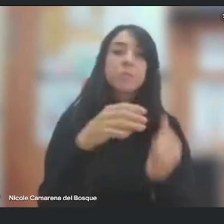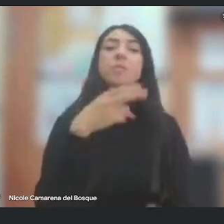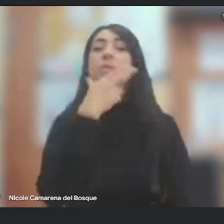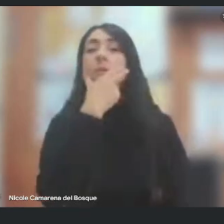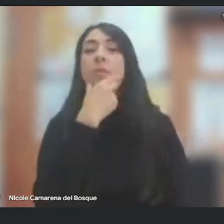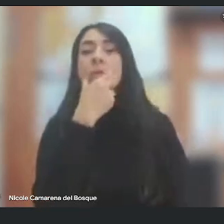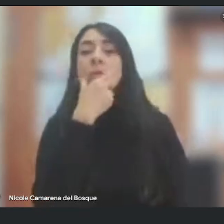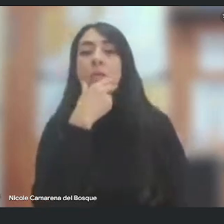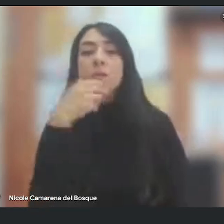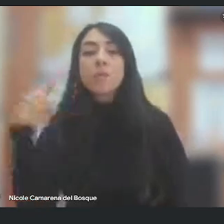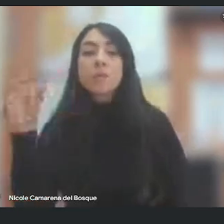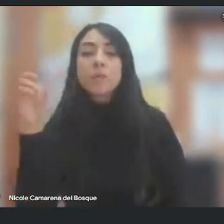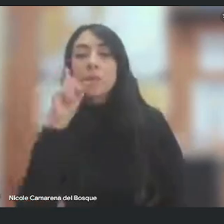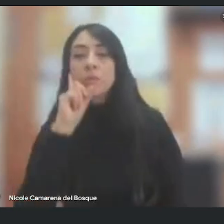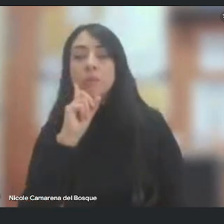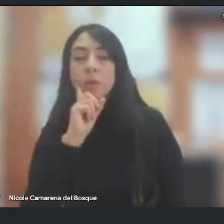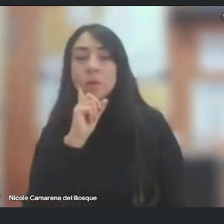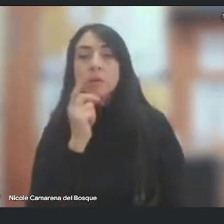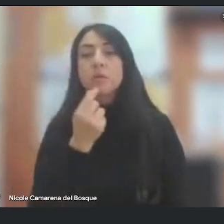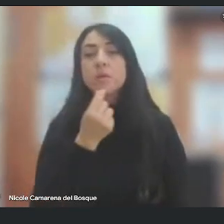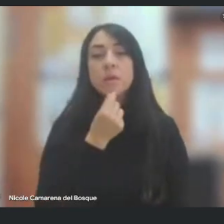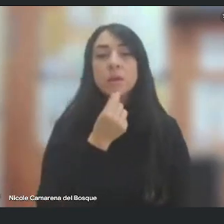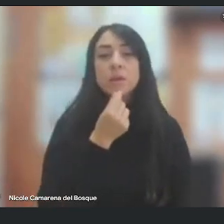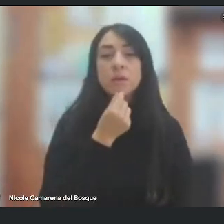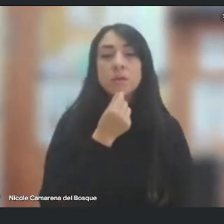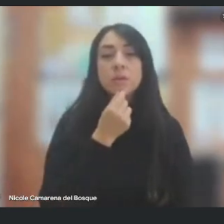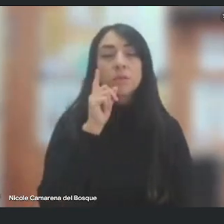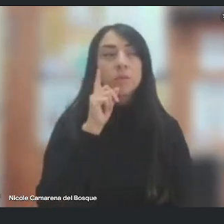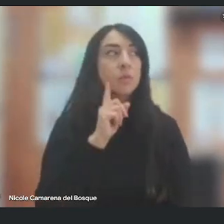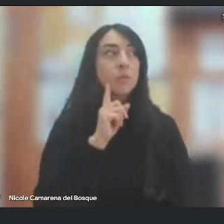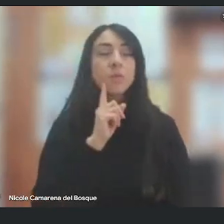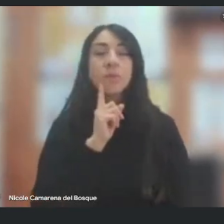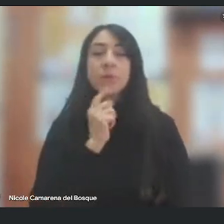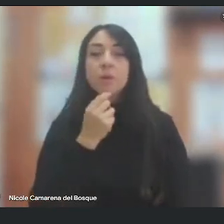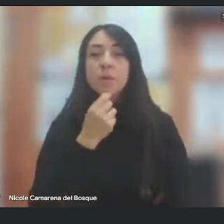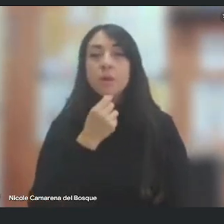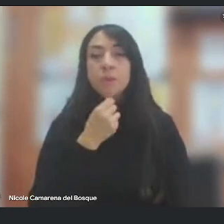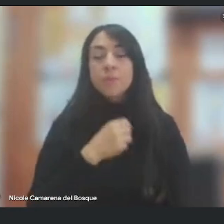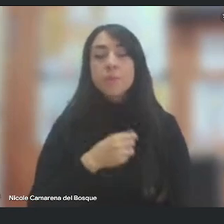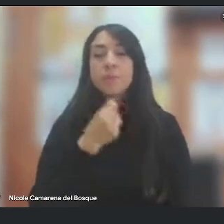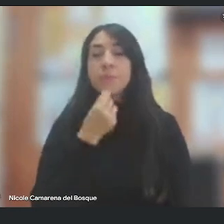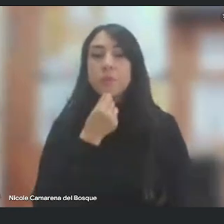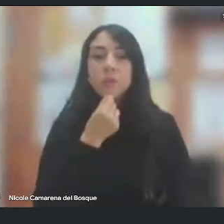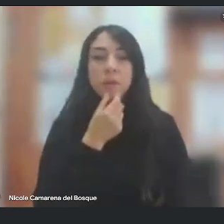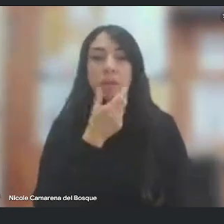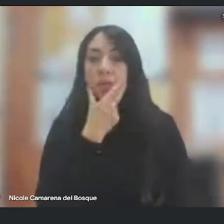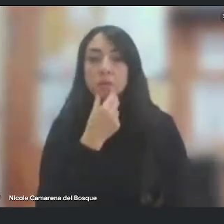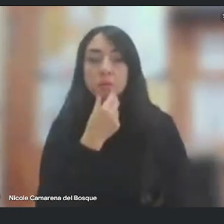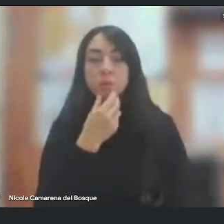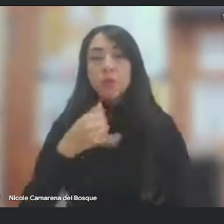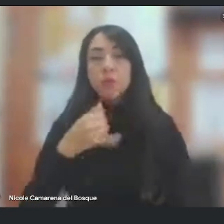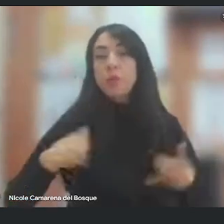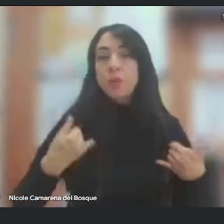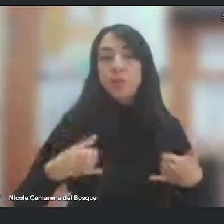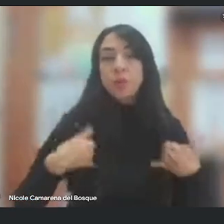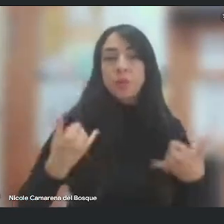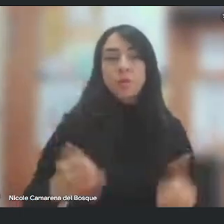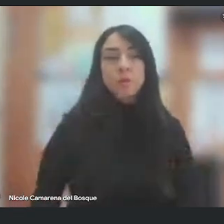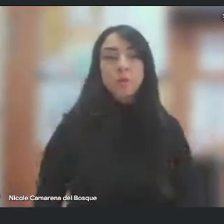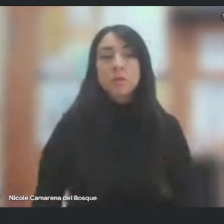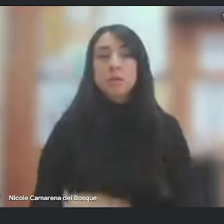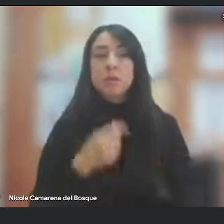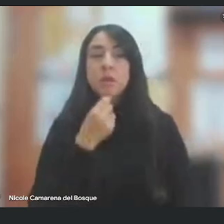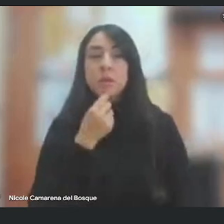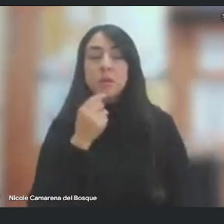mujeres, hombres deben tener igualdad de trato, de oportunidades y de resultados, así como el acceso a